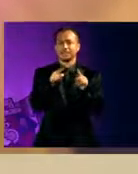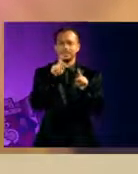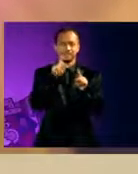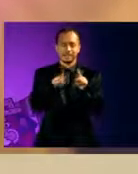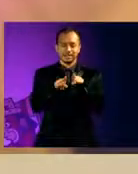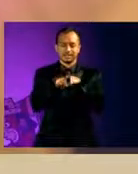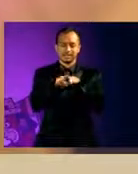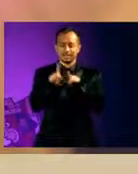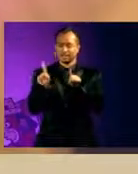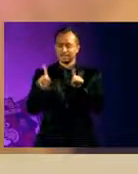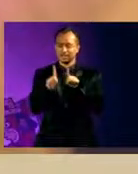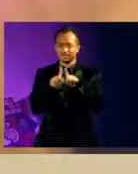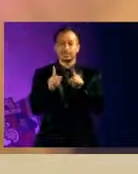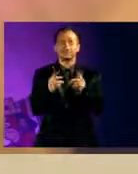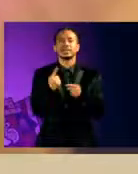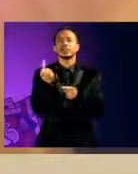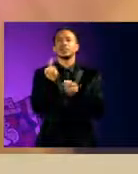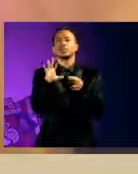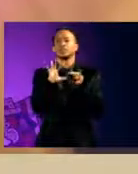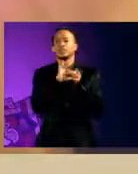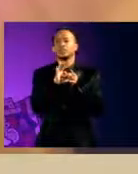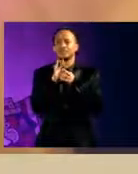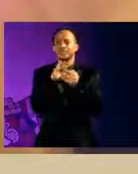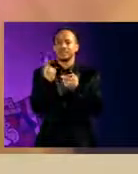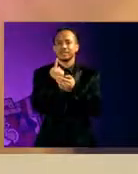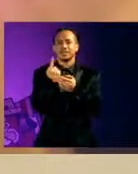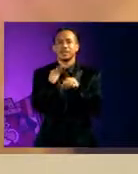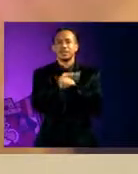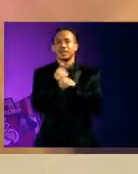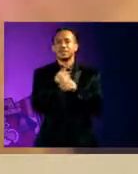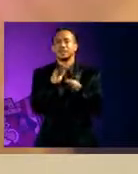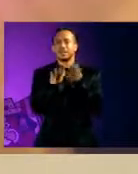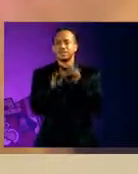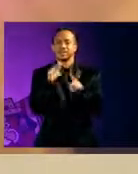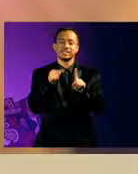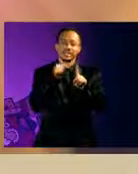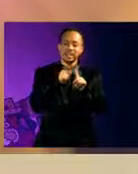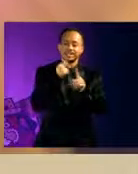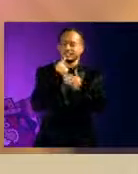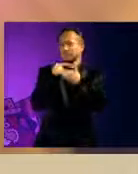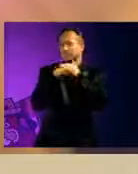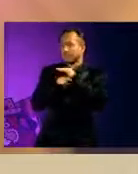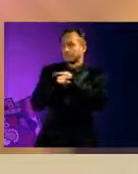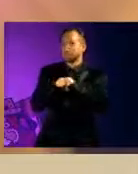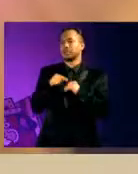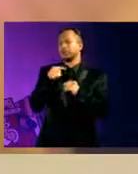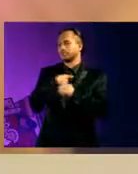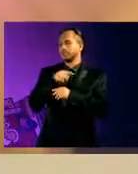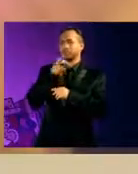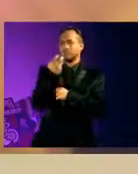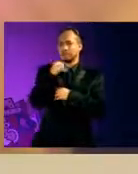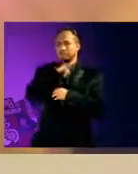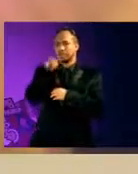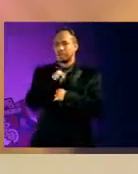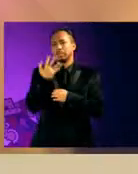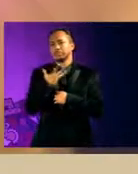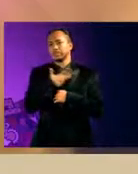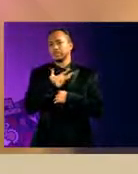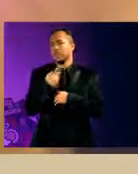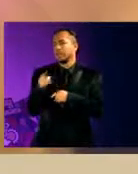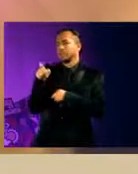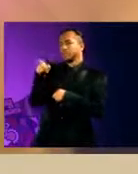otro el otro siempre se va a quejar de que el otro tuvo algo que a él no le tocó y así